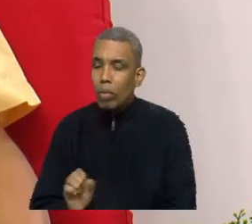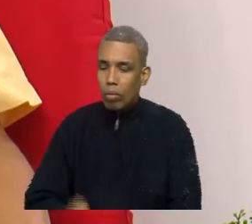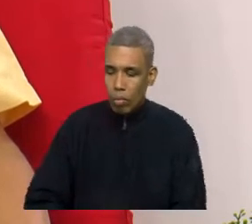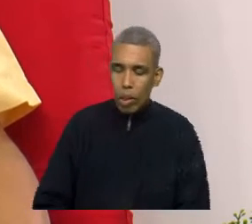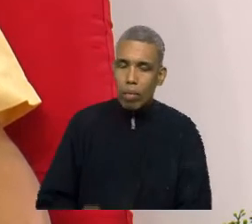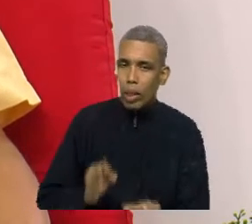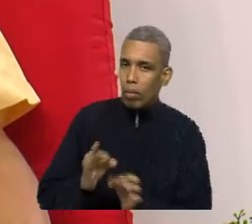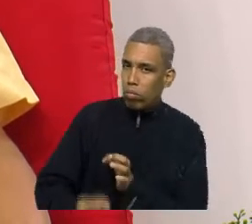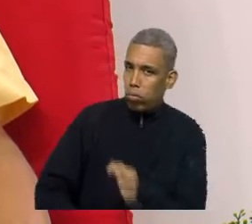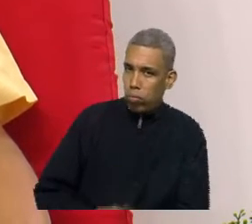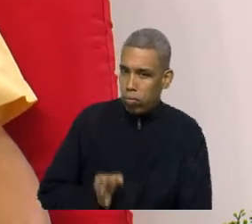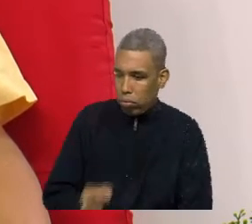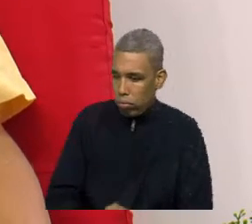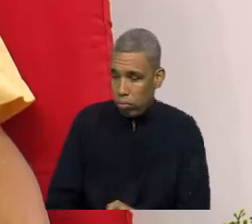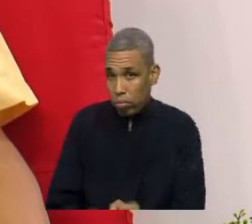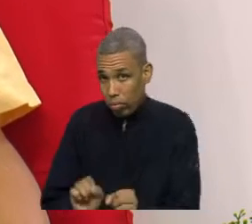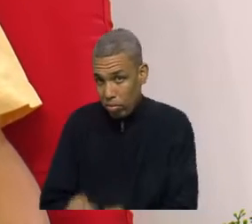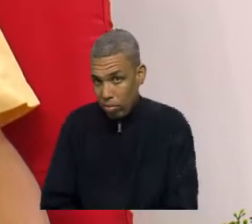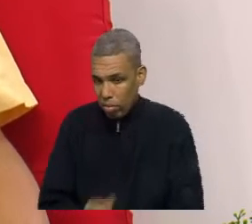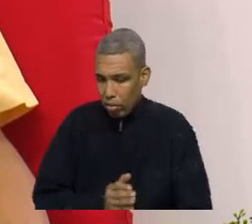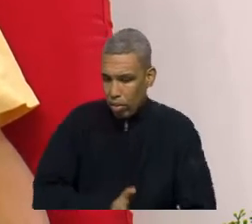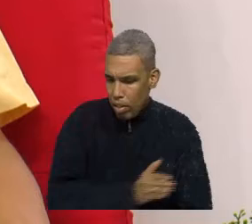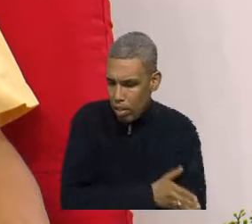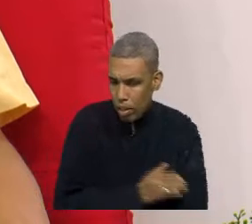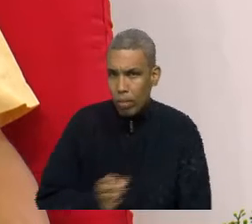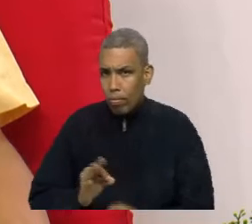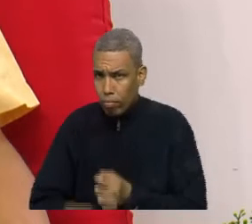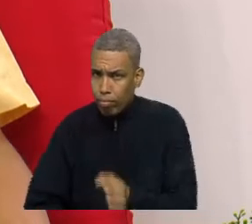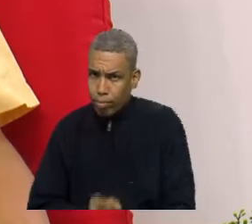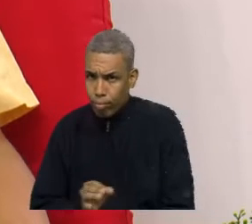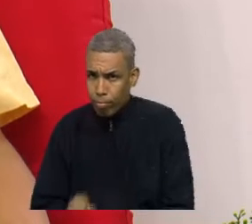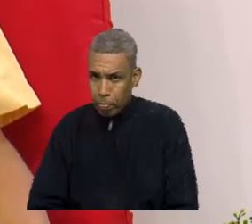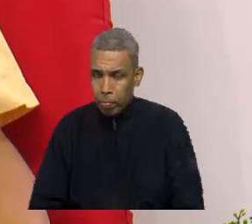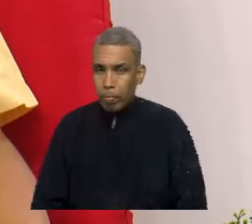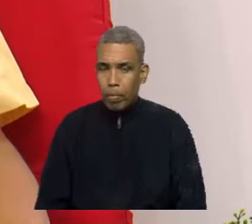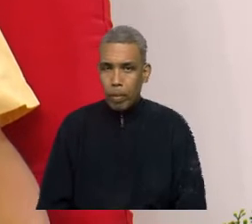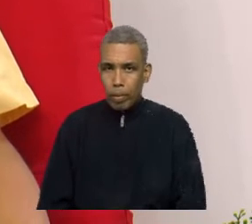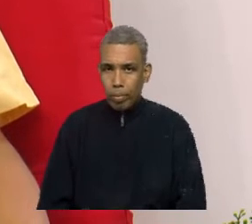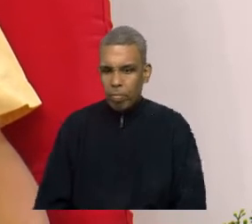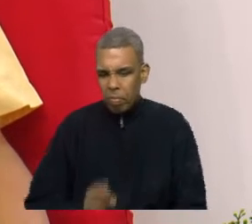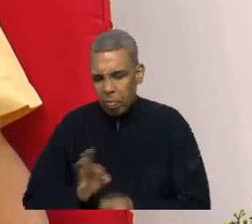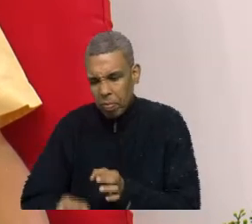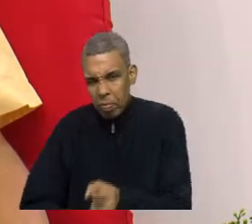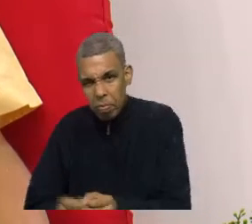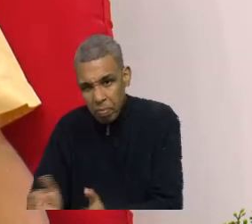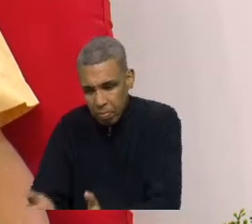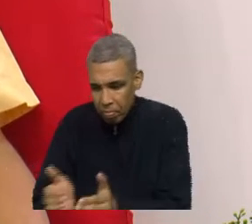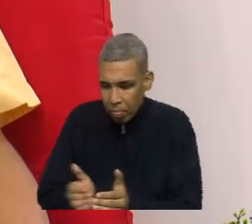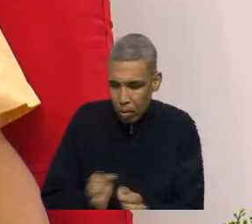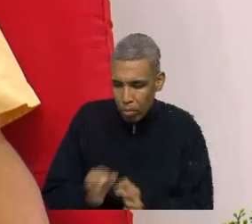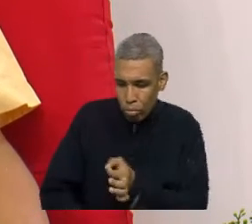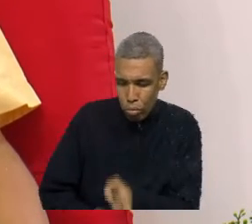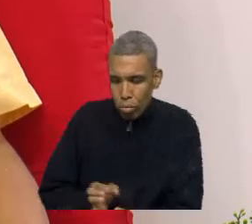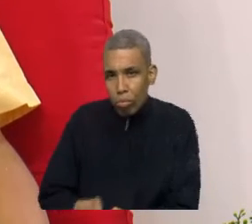desencadenar la patología. Y un factor protector de los niños